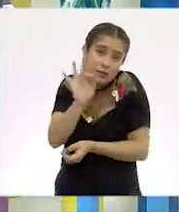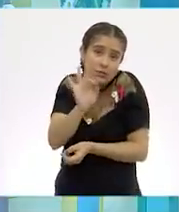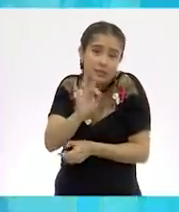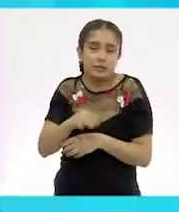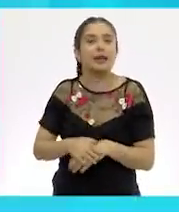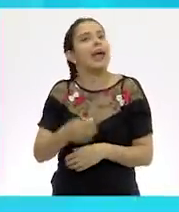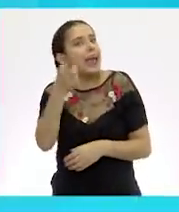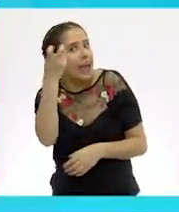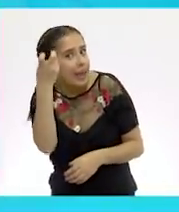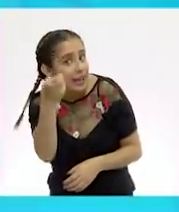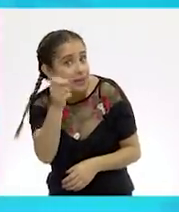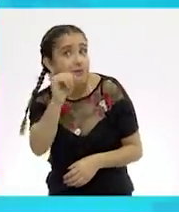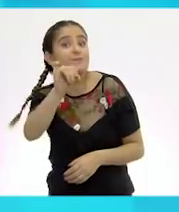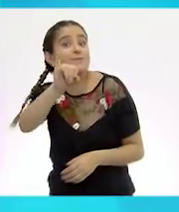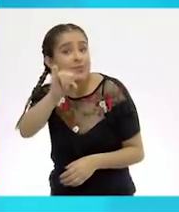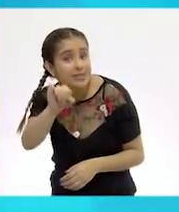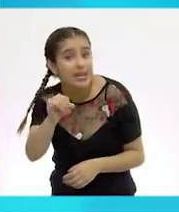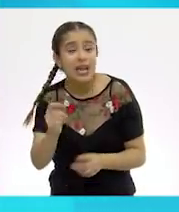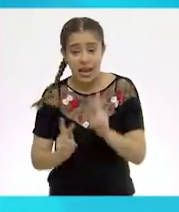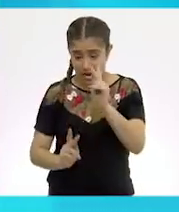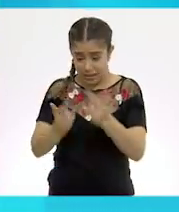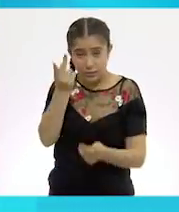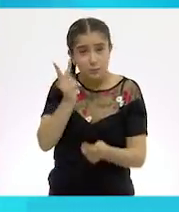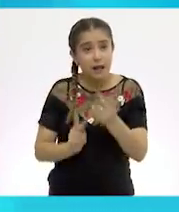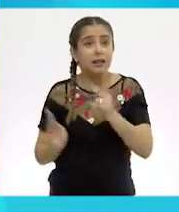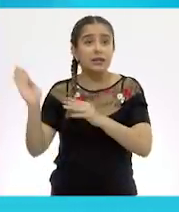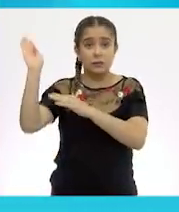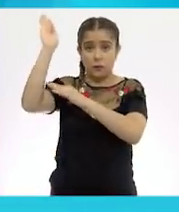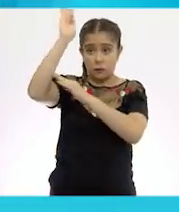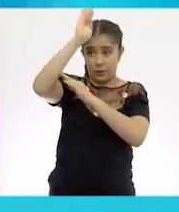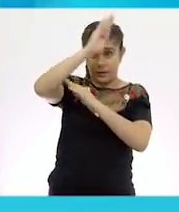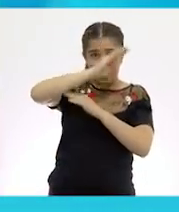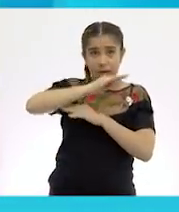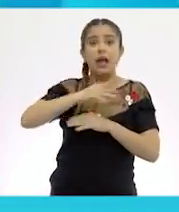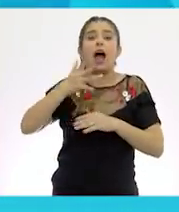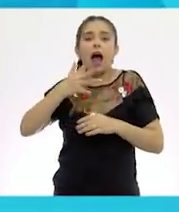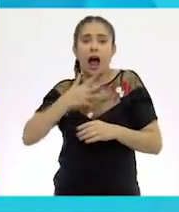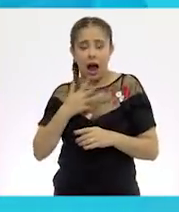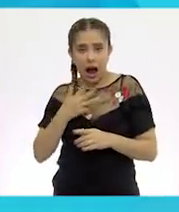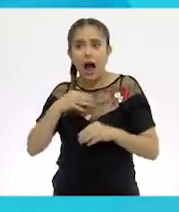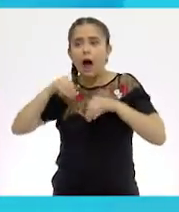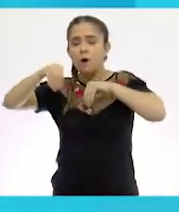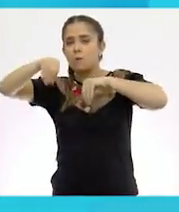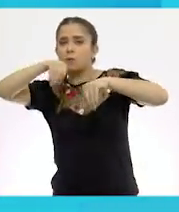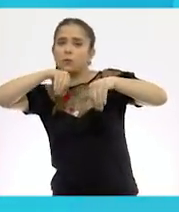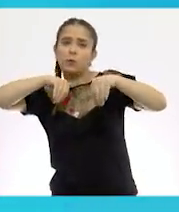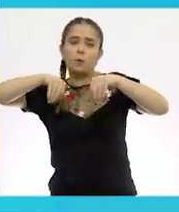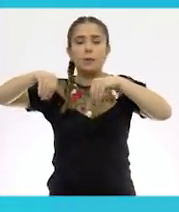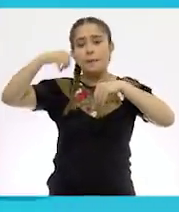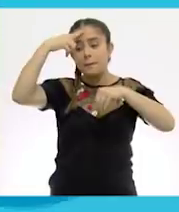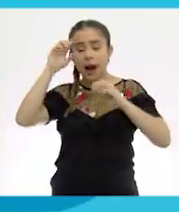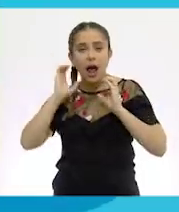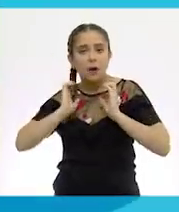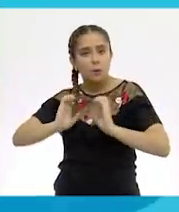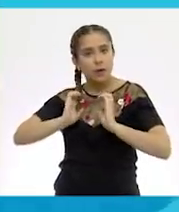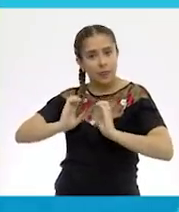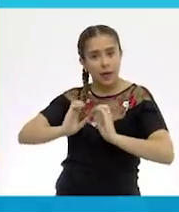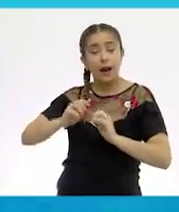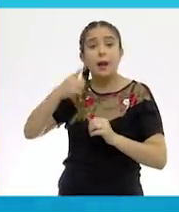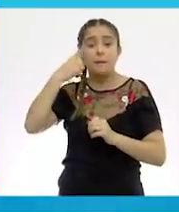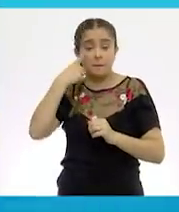Las plantas también a lo largo del día hacen algún movimiento para protegerse. Algunas plantas, por ejemplo, tienen